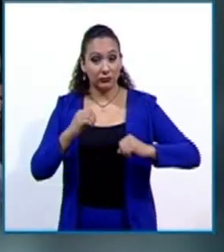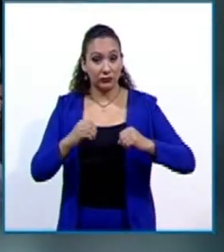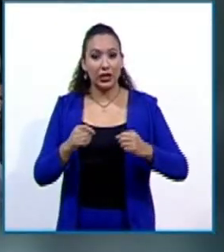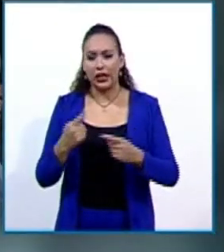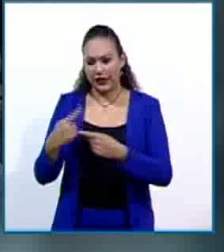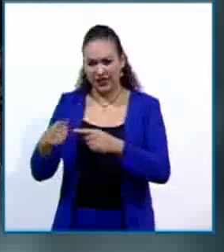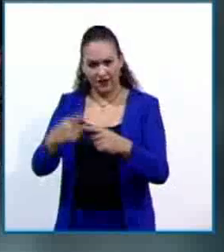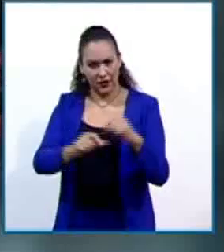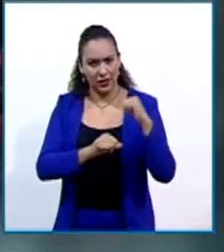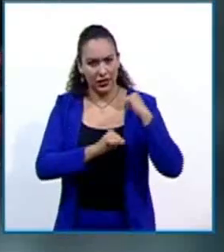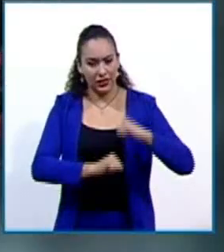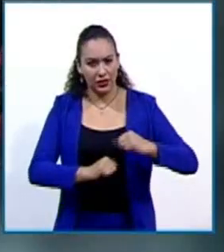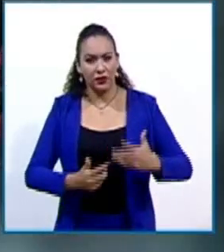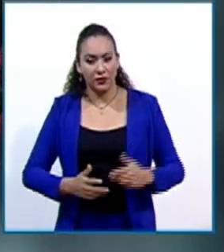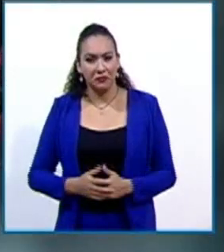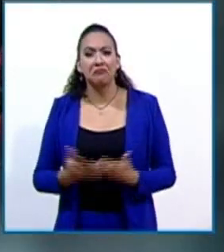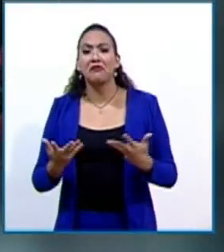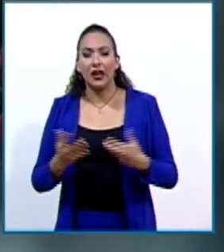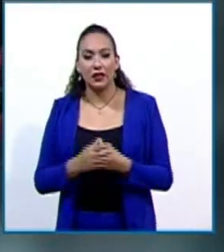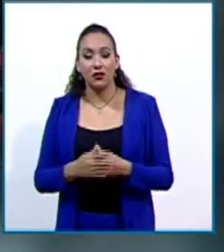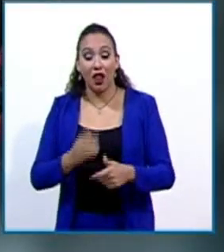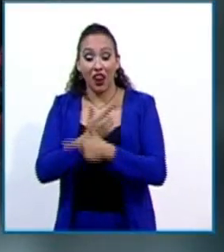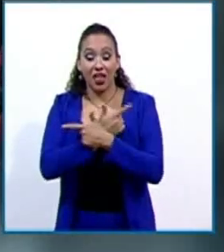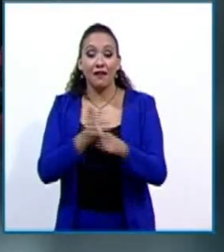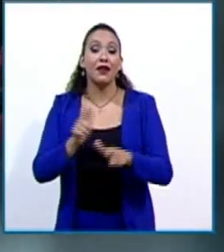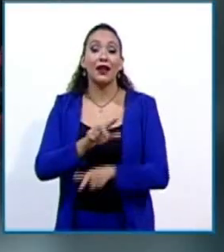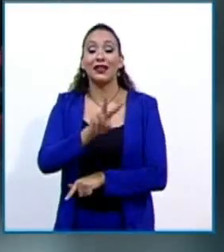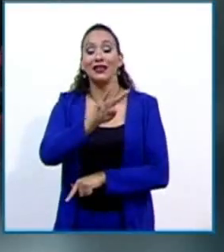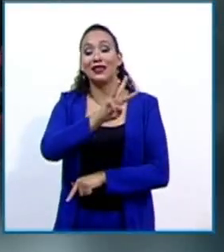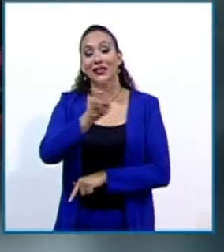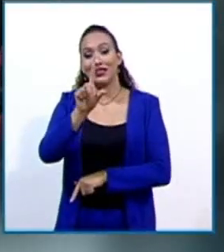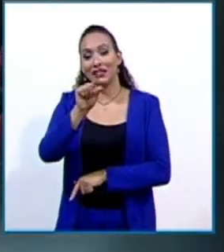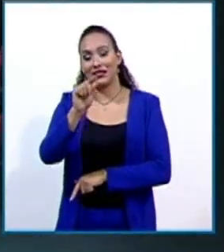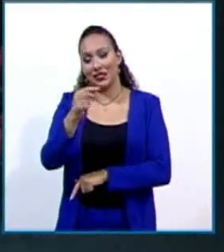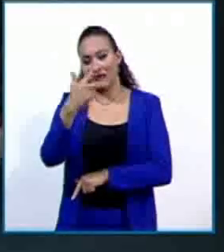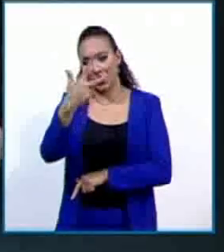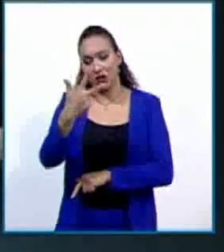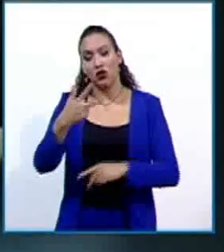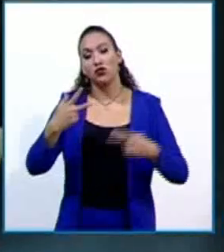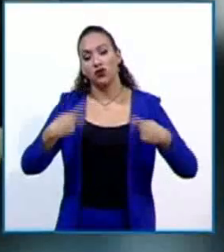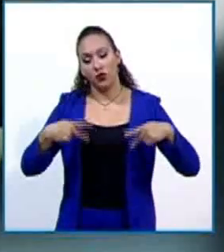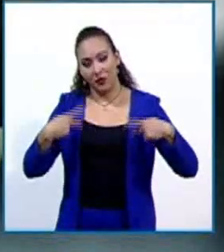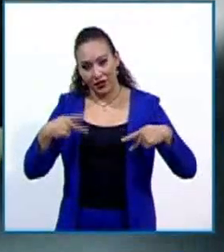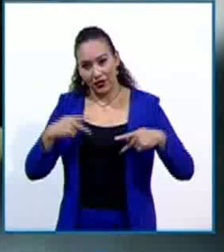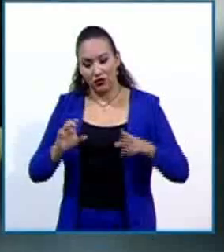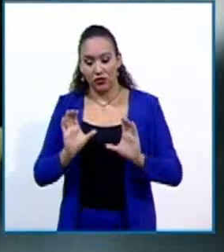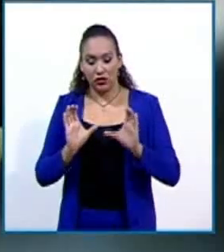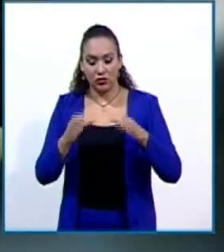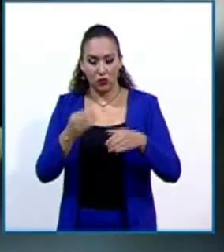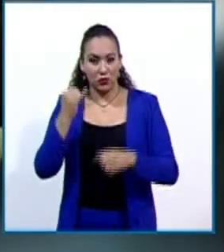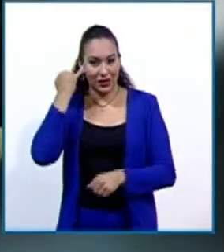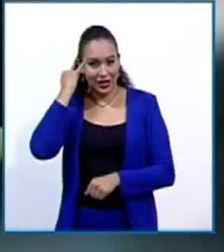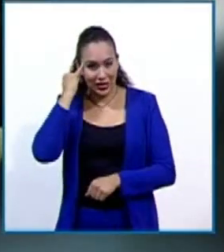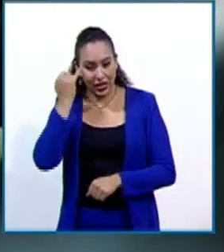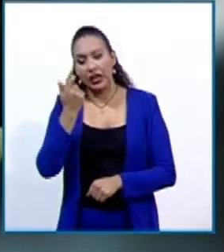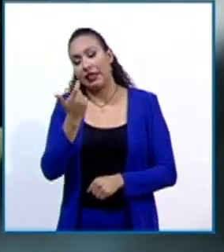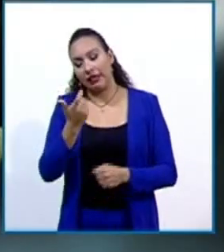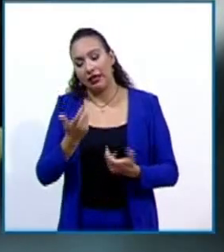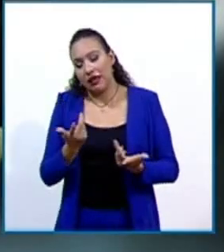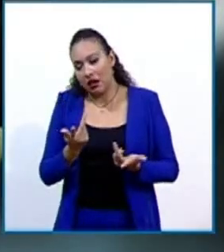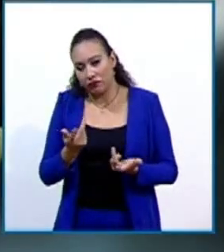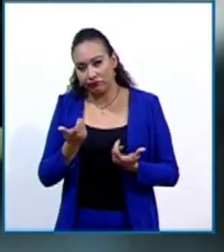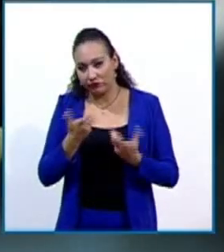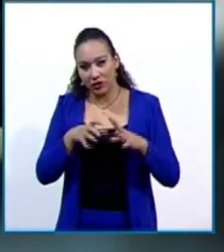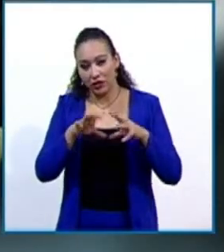autoridades locales realizaron la liberación de 378 personas de comunidades indígenas y de escasos recursos,